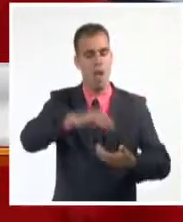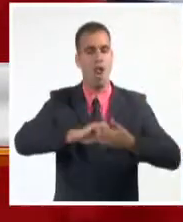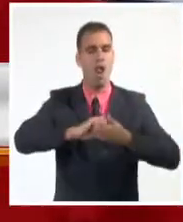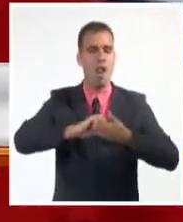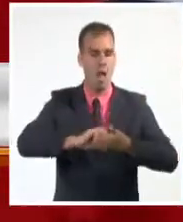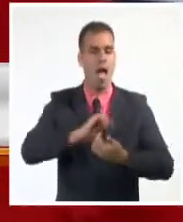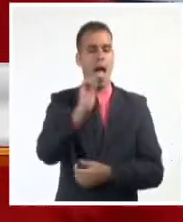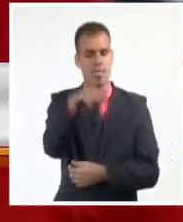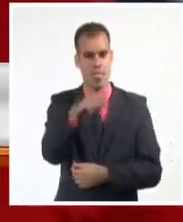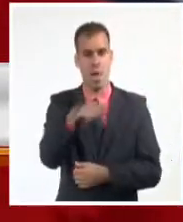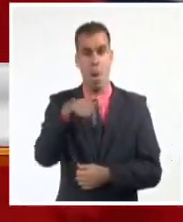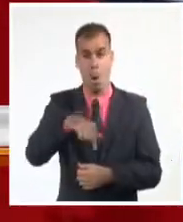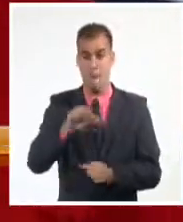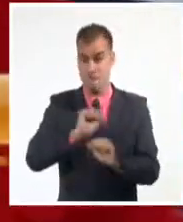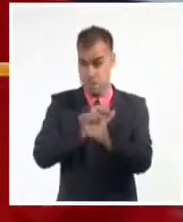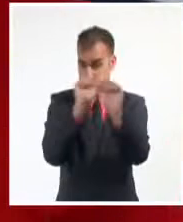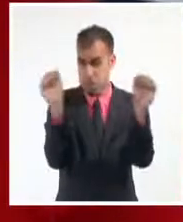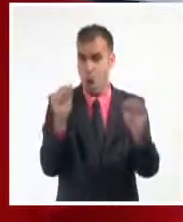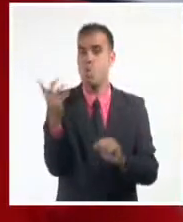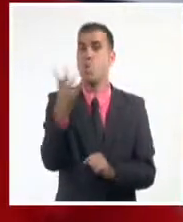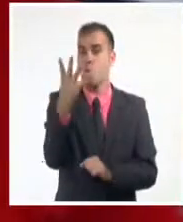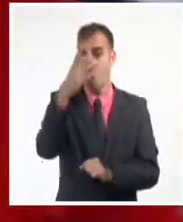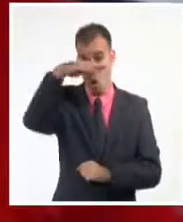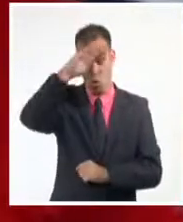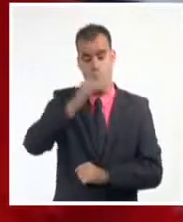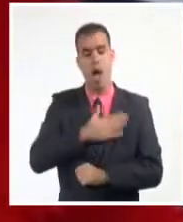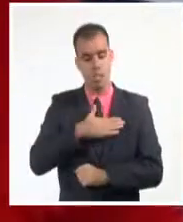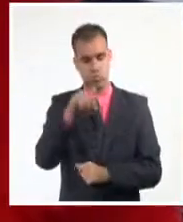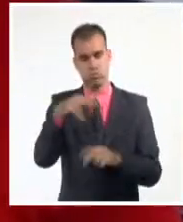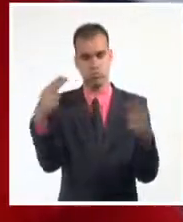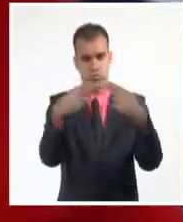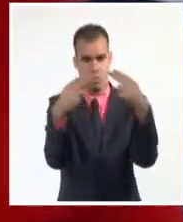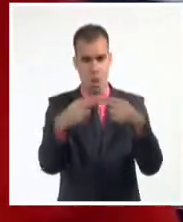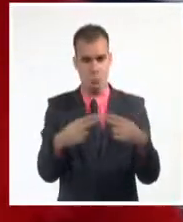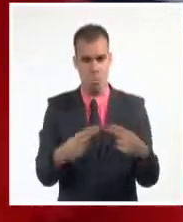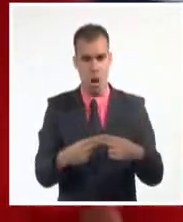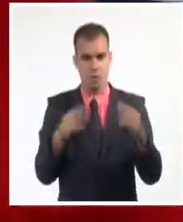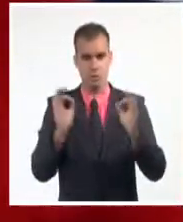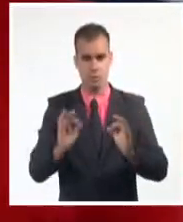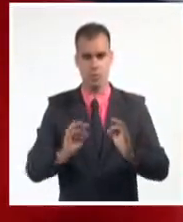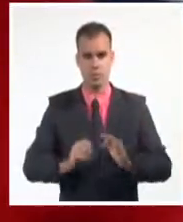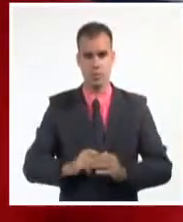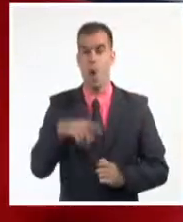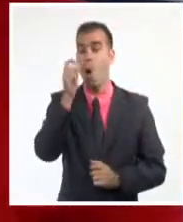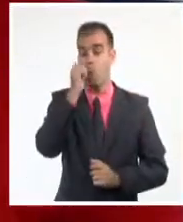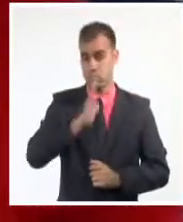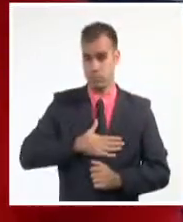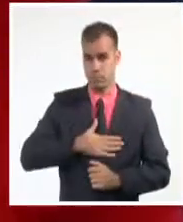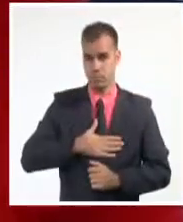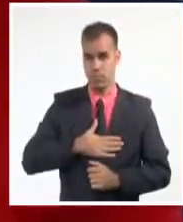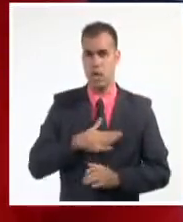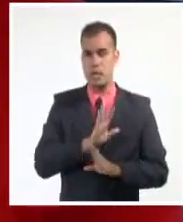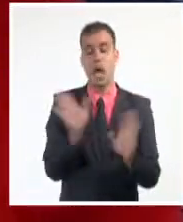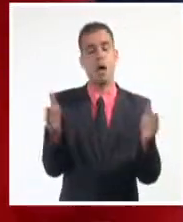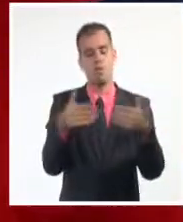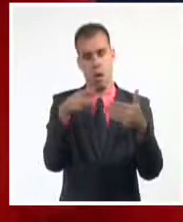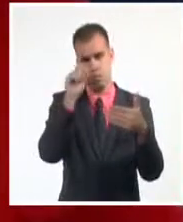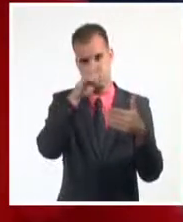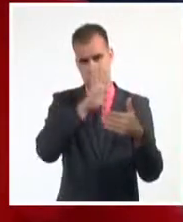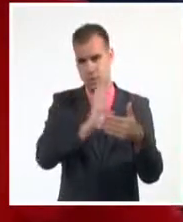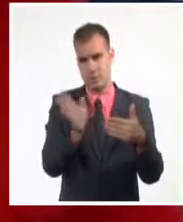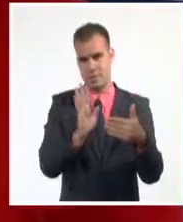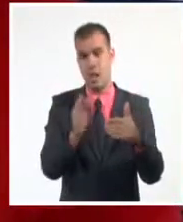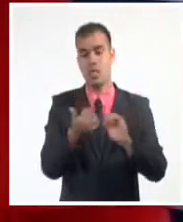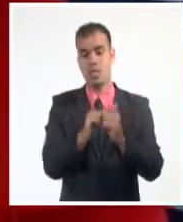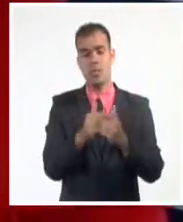tuvimos en la mañana cuatro representantes en la lucha libre masculina. Cierran las acciones en este deporte que le ha dado a